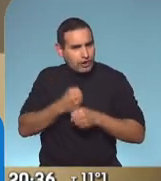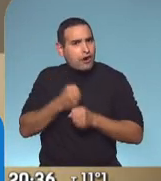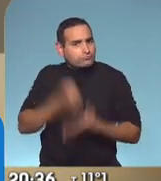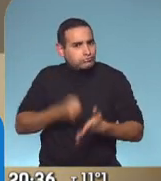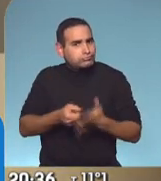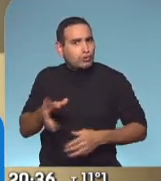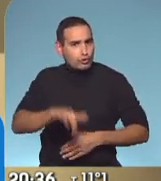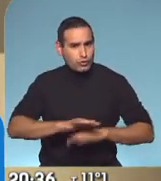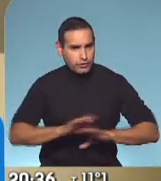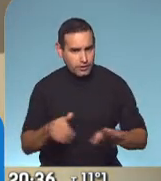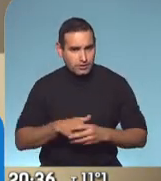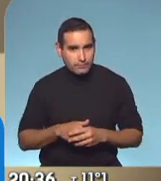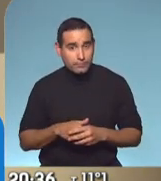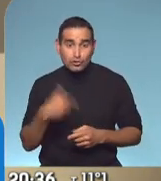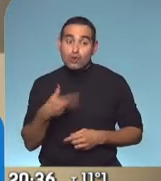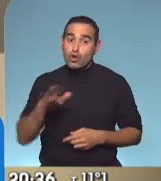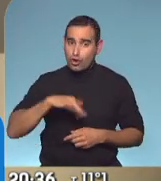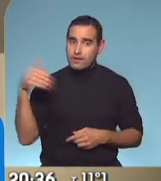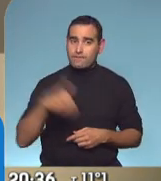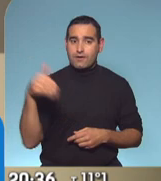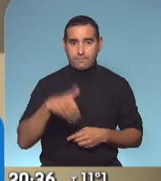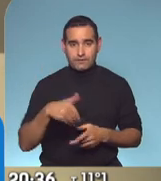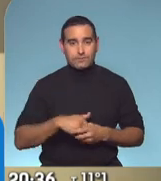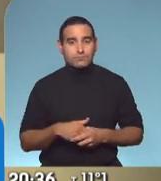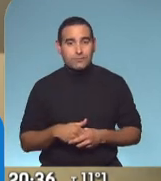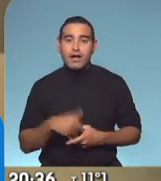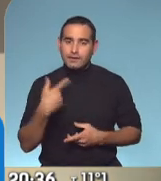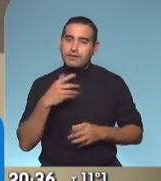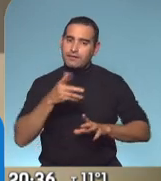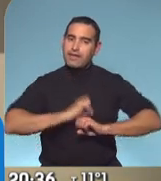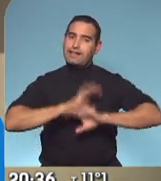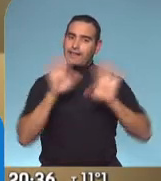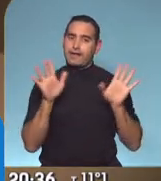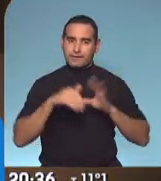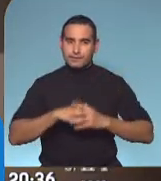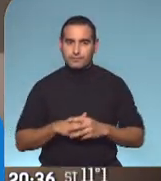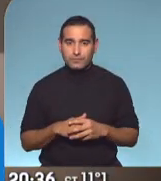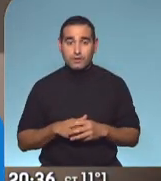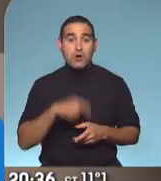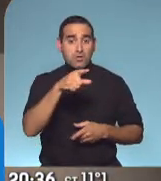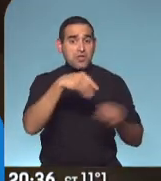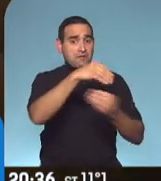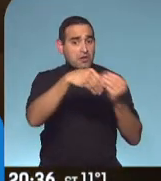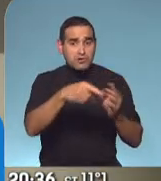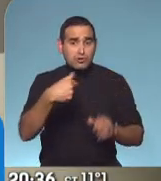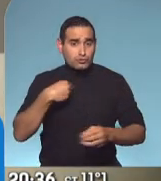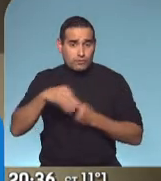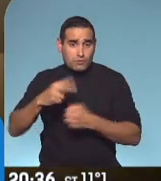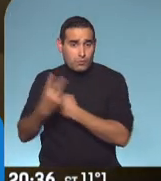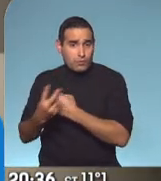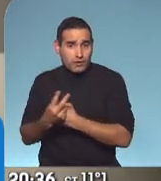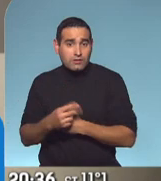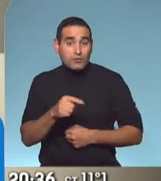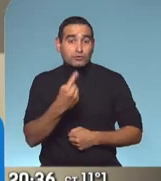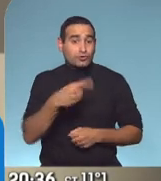todos los días acá, porque todos los días vengo acá. Entonces yo digo, pongamos las cosas claras. Vos tenés tu familia, estás cuidando a tu familia. Si querés, tus